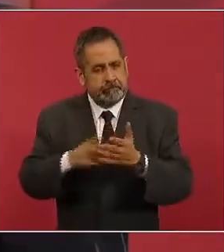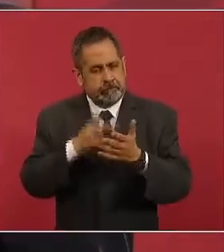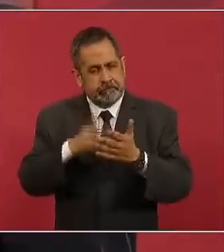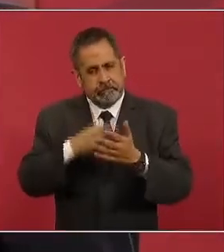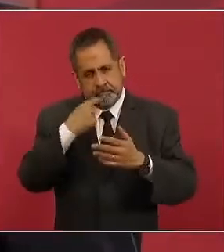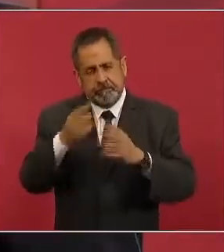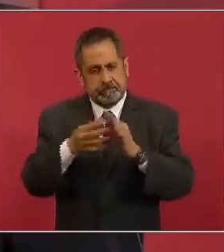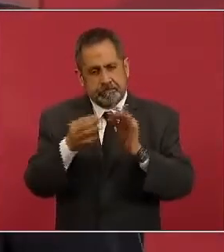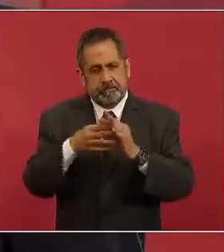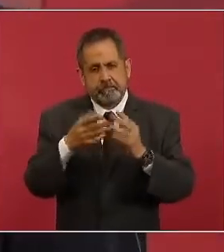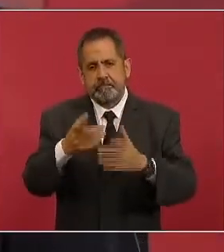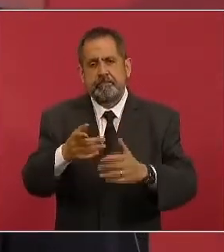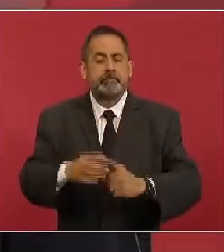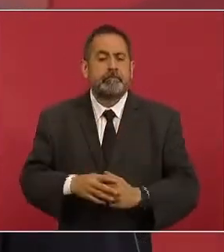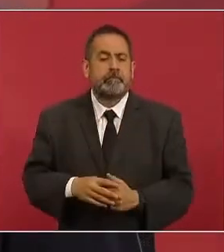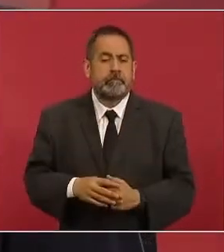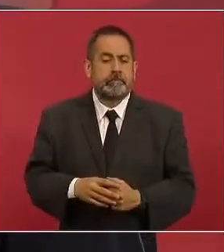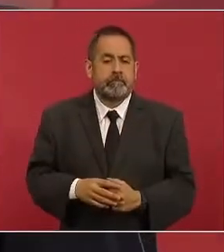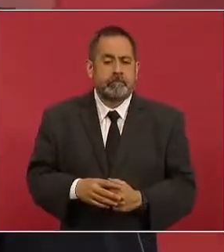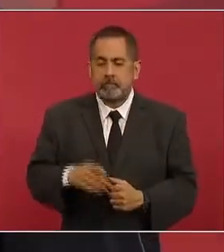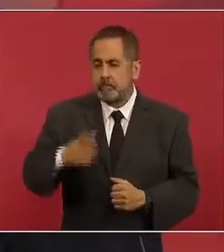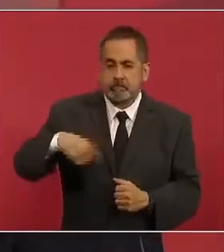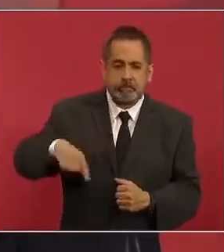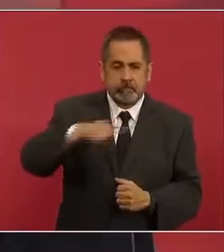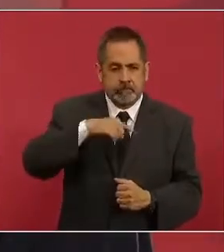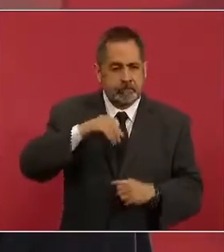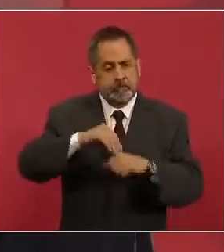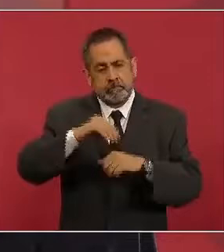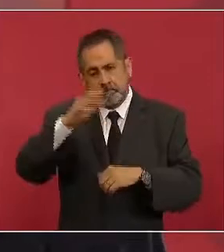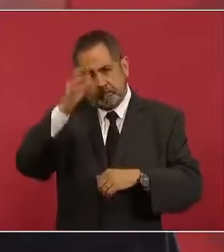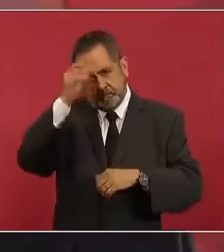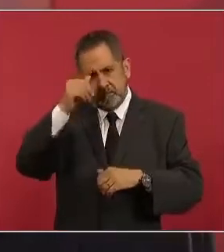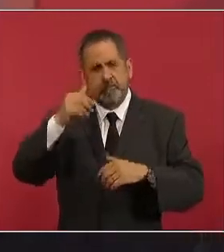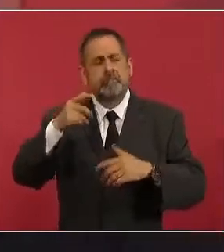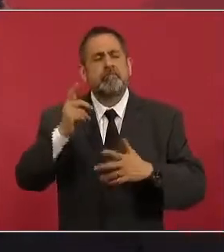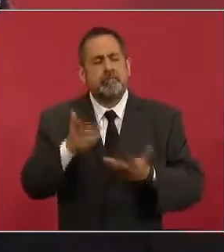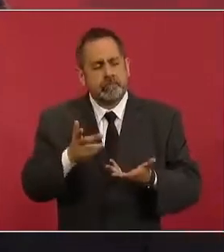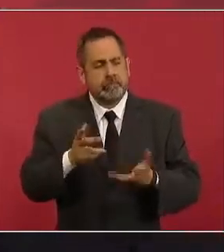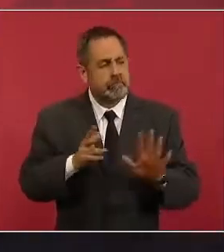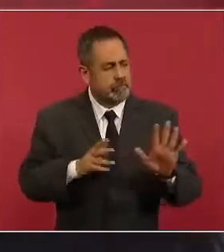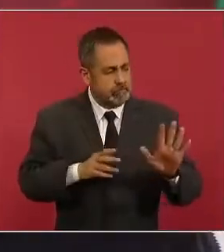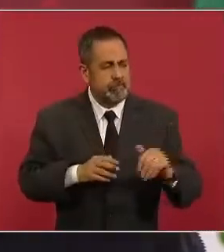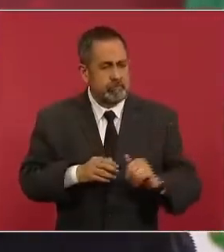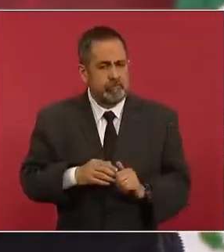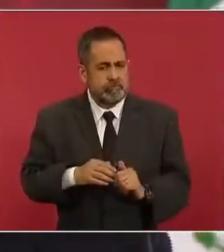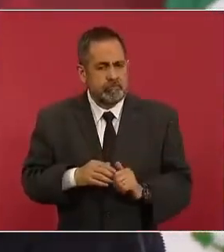insistimos, pues acordamos en